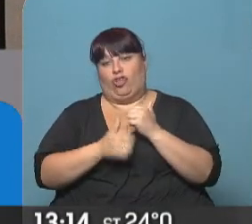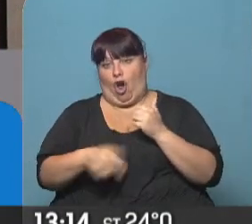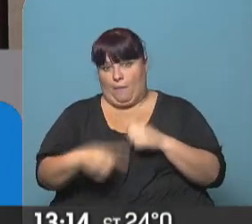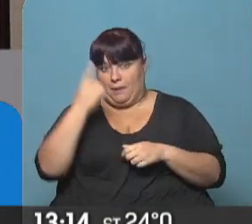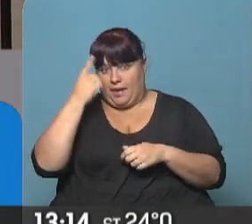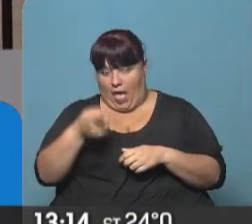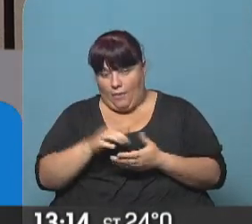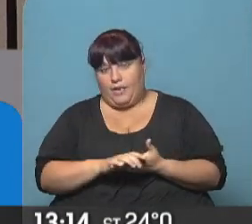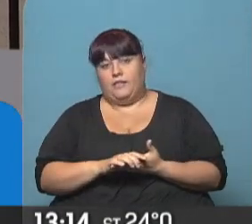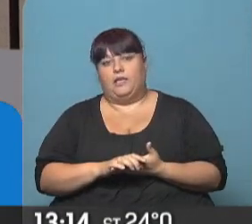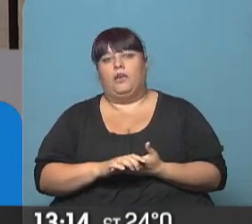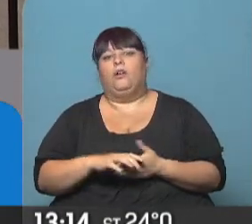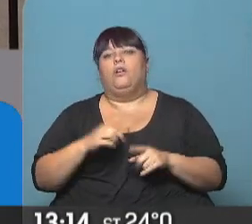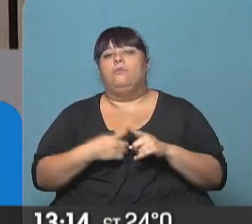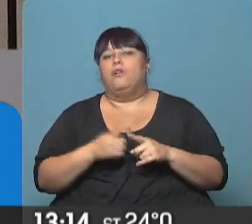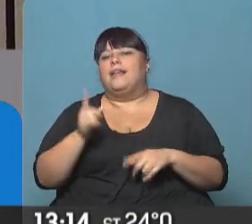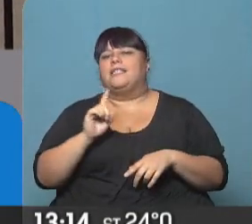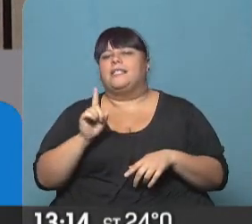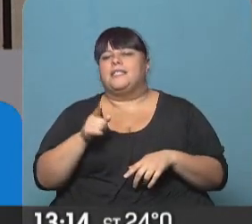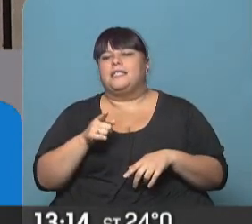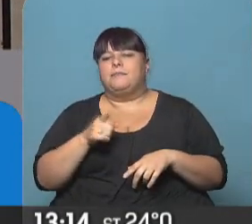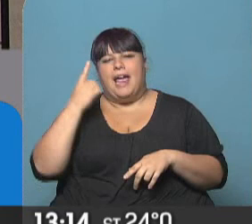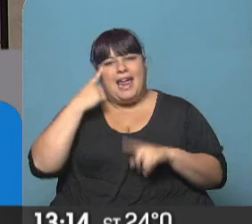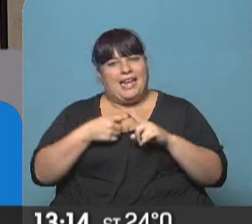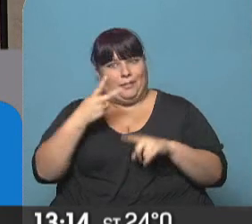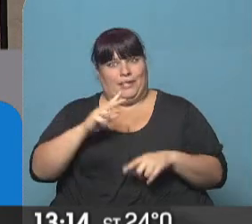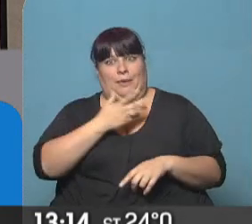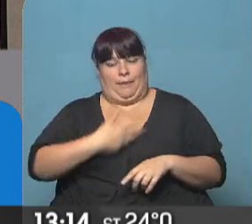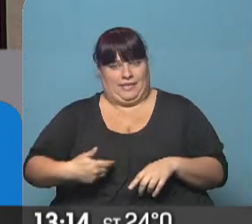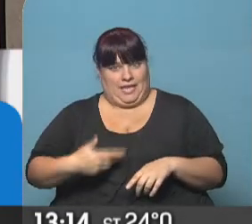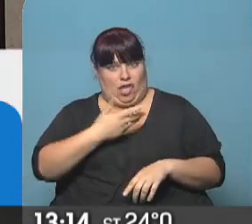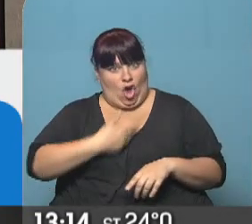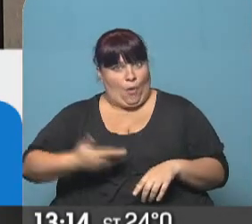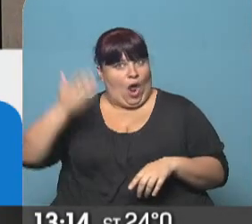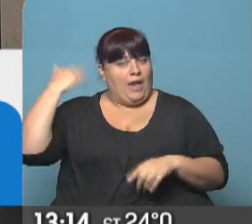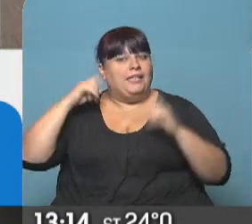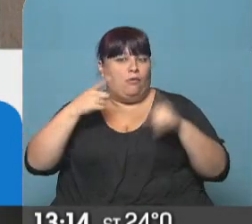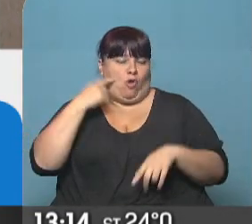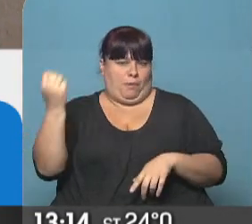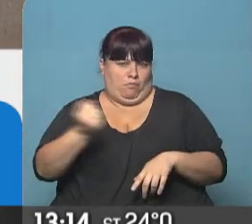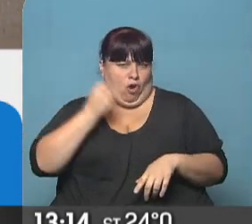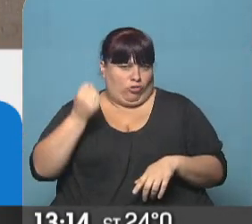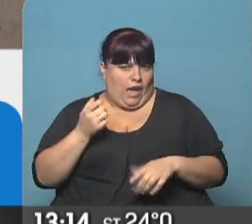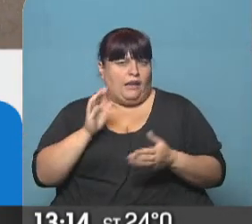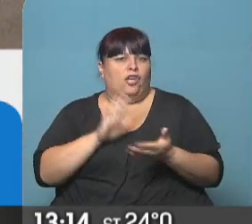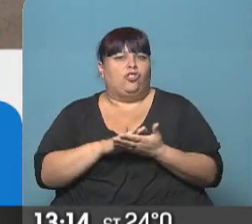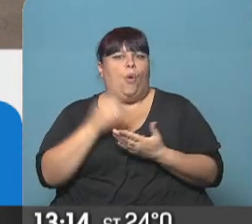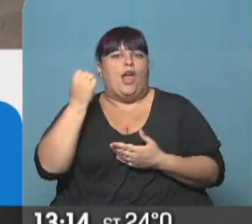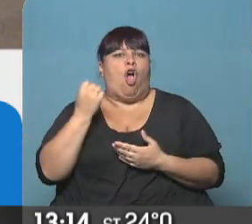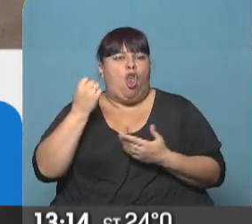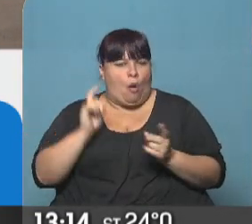esto por ser no solamente el ex vicepresidente del gobierno anterior, sino uno de los hombres fuertes en materia de finanzas